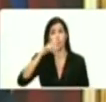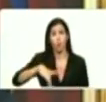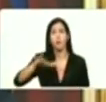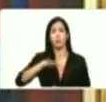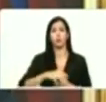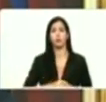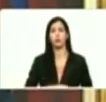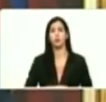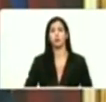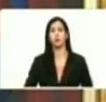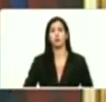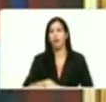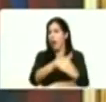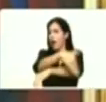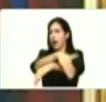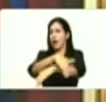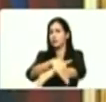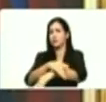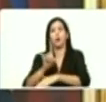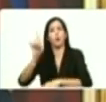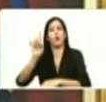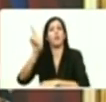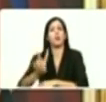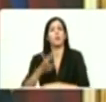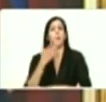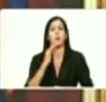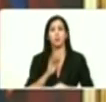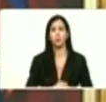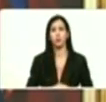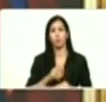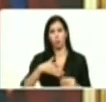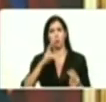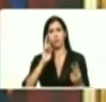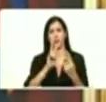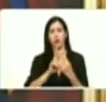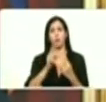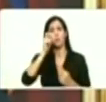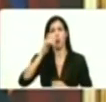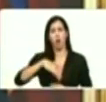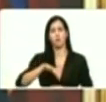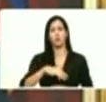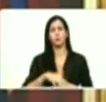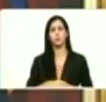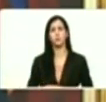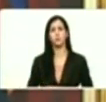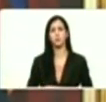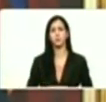del Mercal de la calle 1 del Valle visible ¿no?